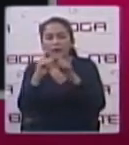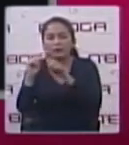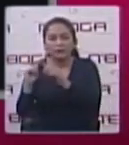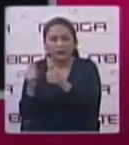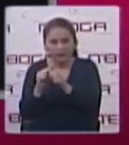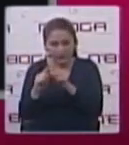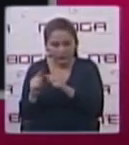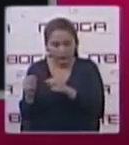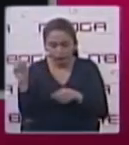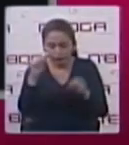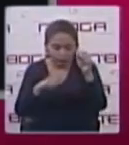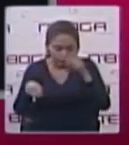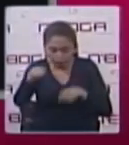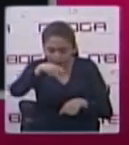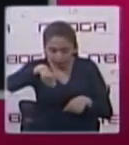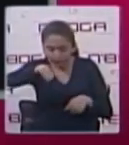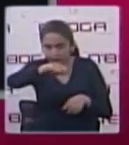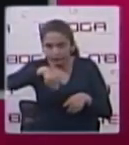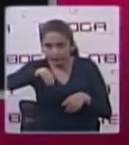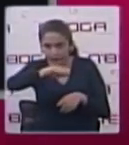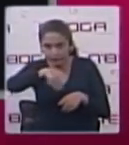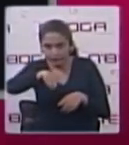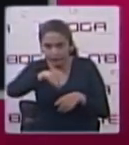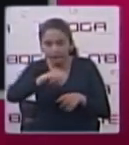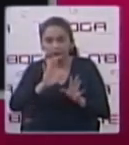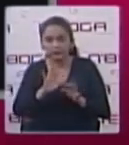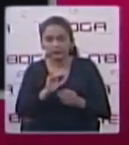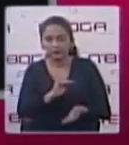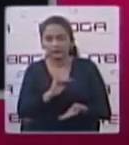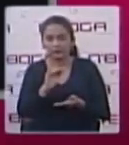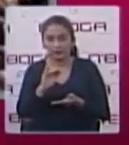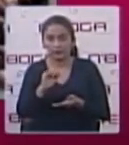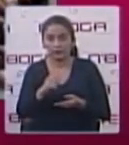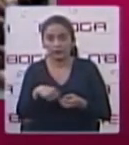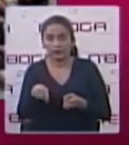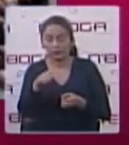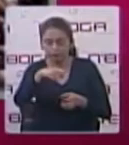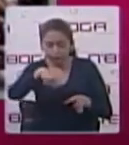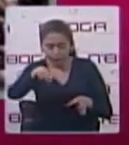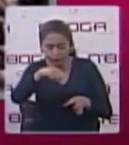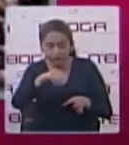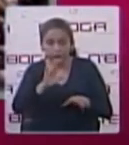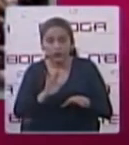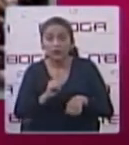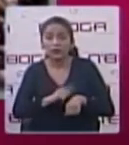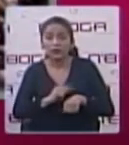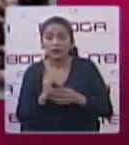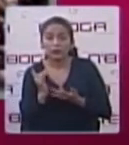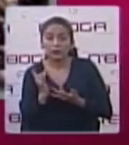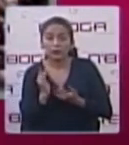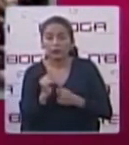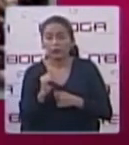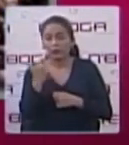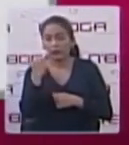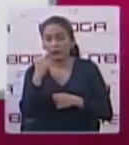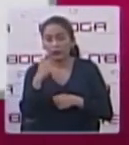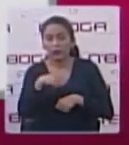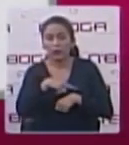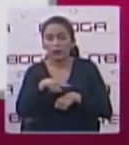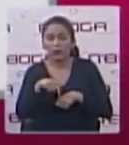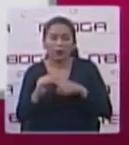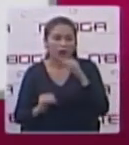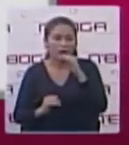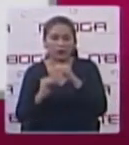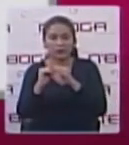un proceso de maceración, también tiene su tiempo, 10, 12, a veces hasta 16 horas. Vas a